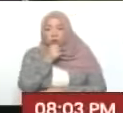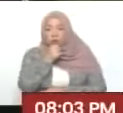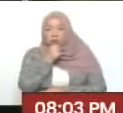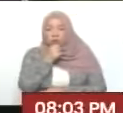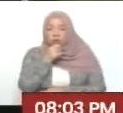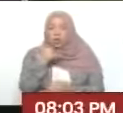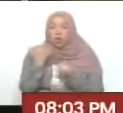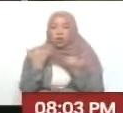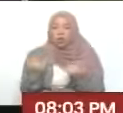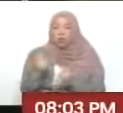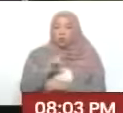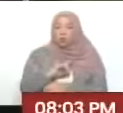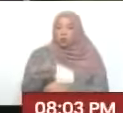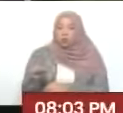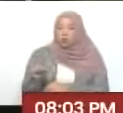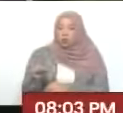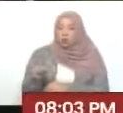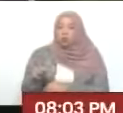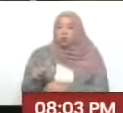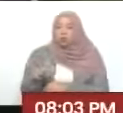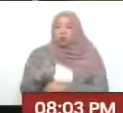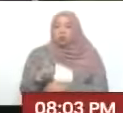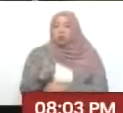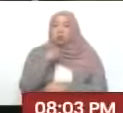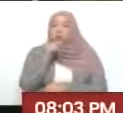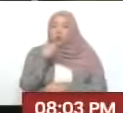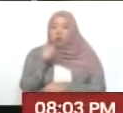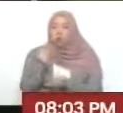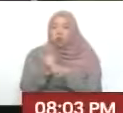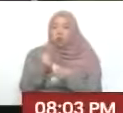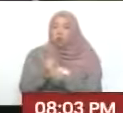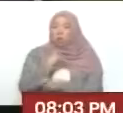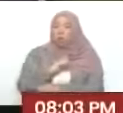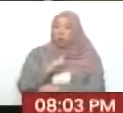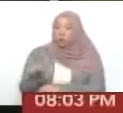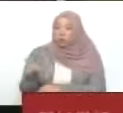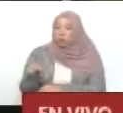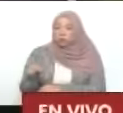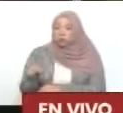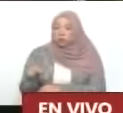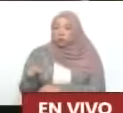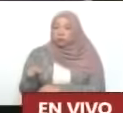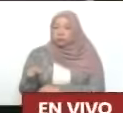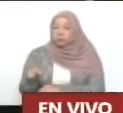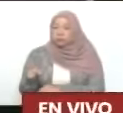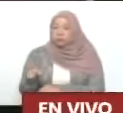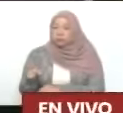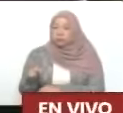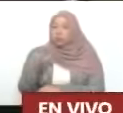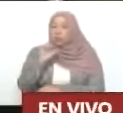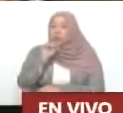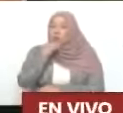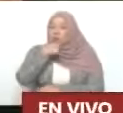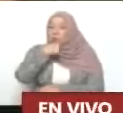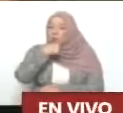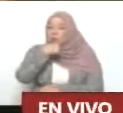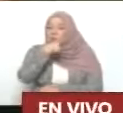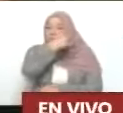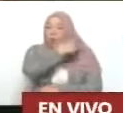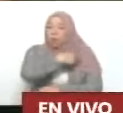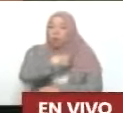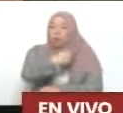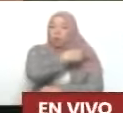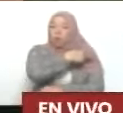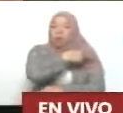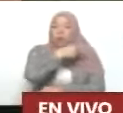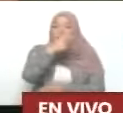orden, para que veamos la crueldad de esta gente, dio la orden de que no se les llevara a los hospitales. A los que tenían seguro